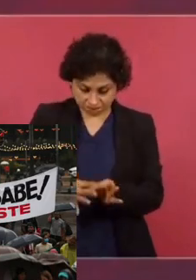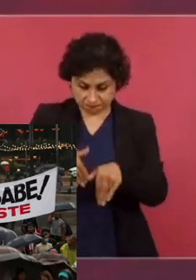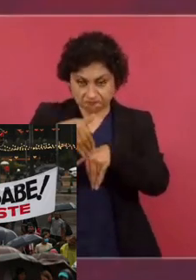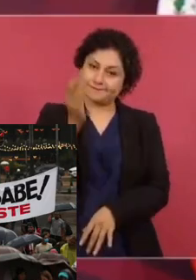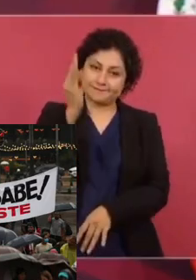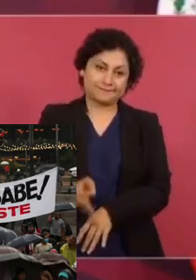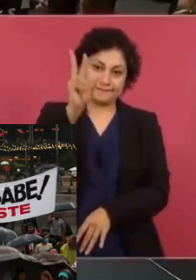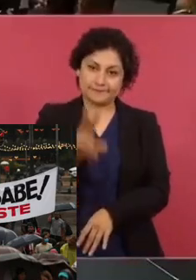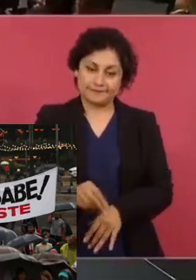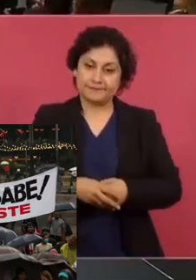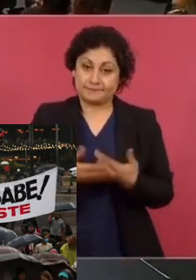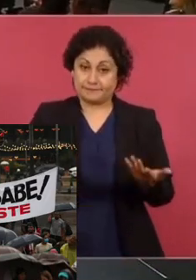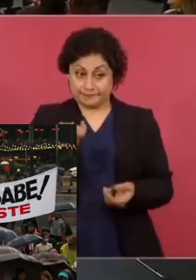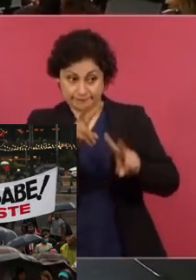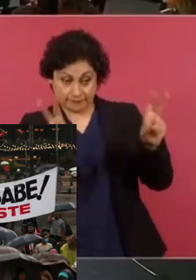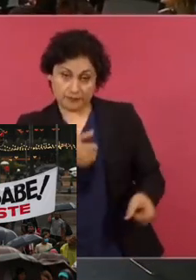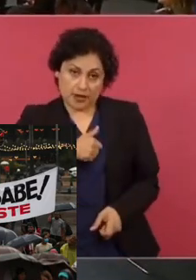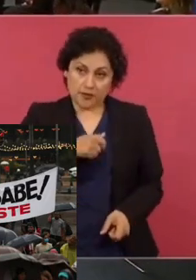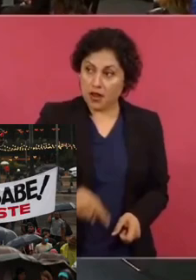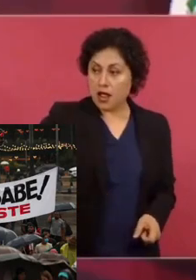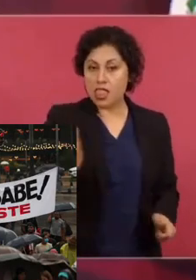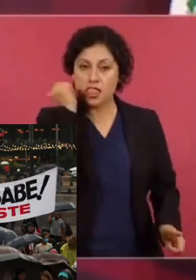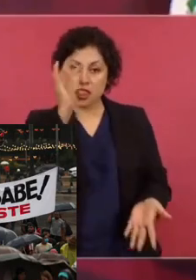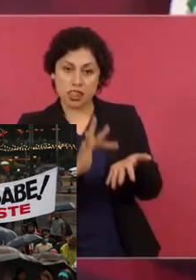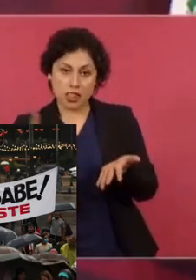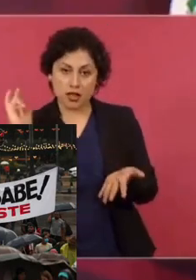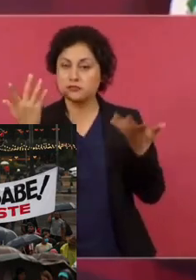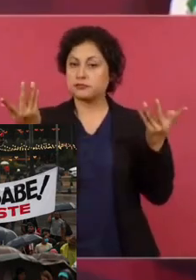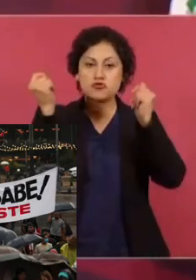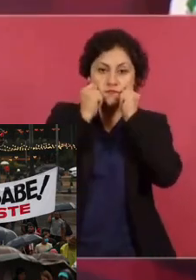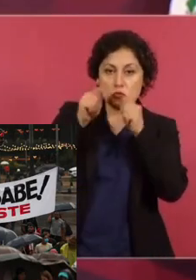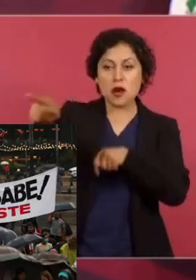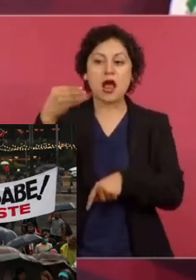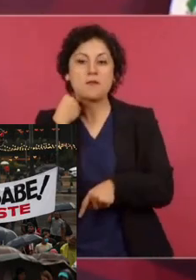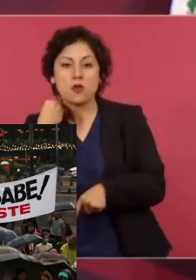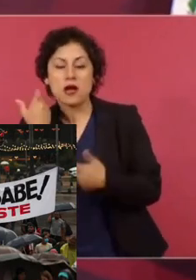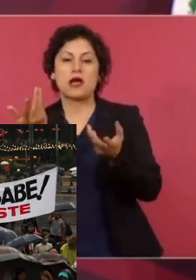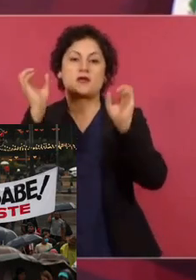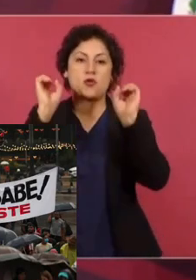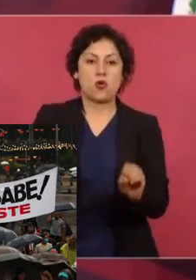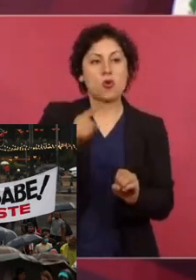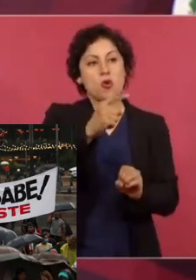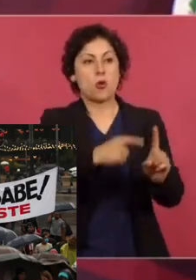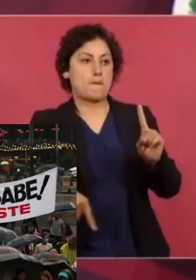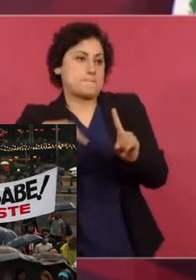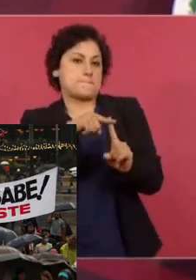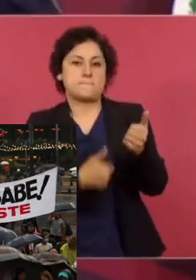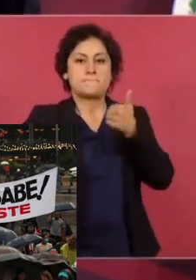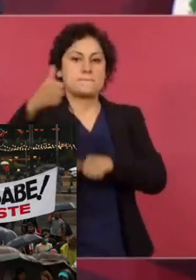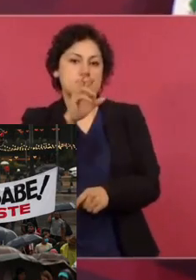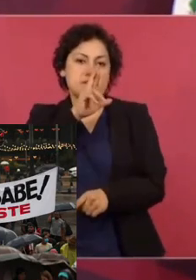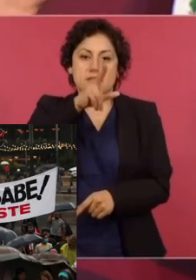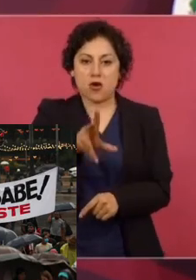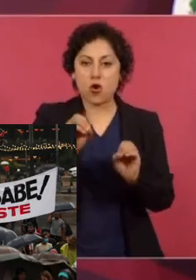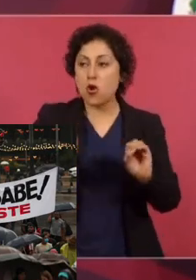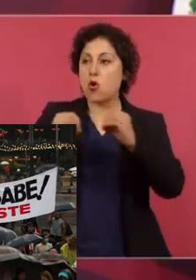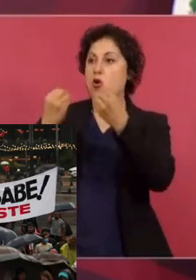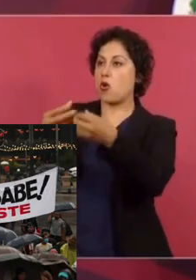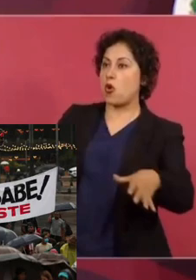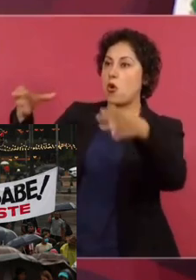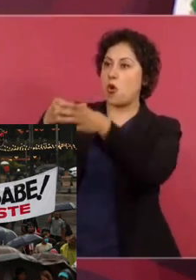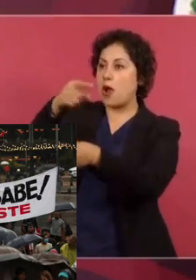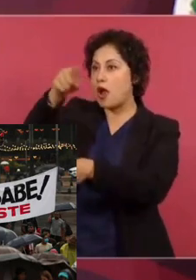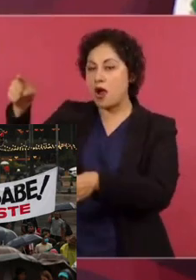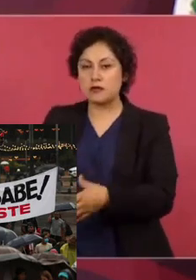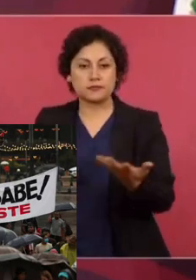con humanismo. Y aunque sea el abogado y sea el GEI o el PRO, cualquier organismo,